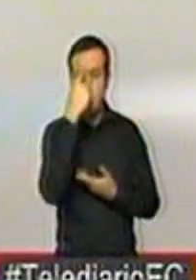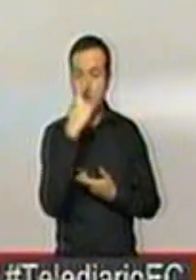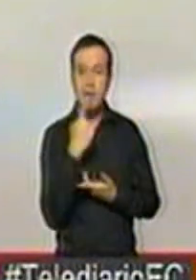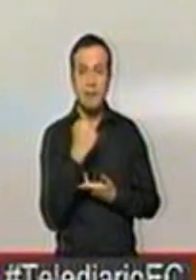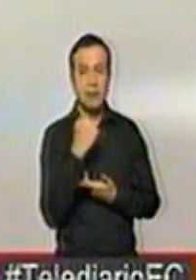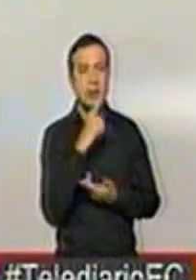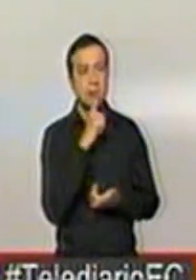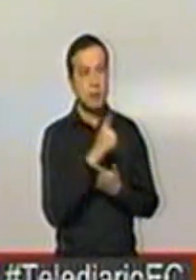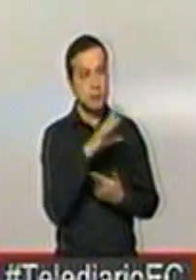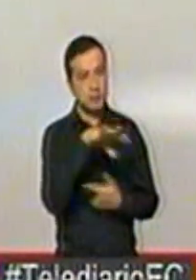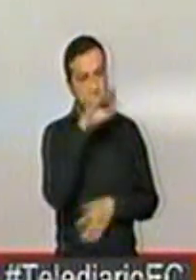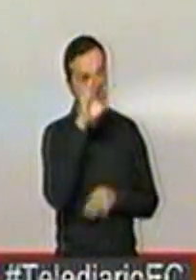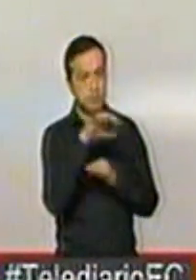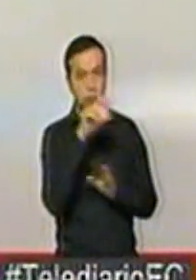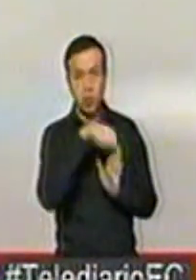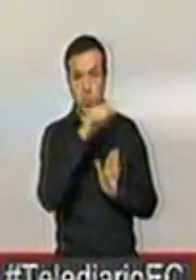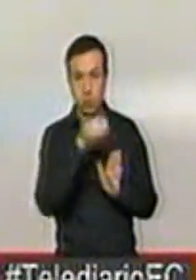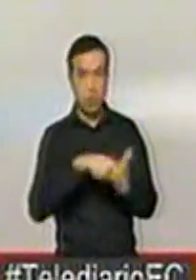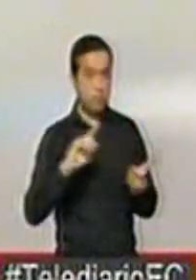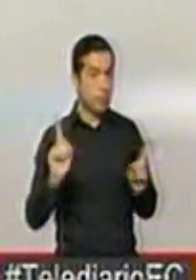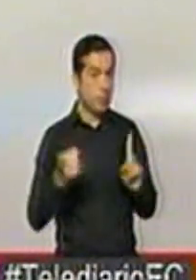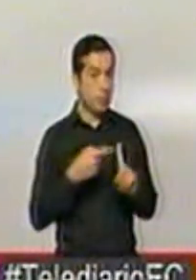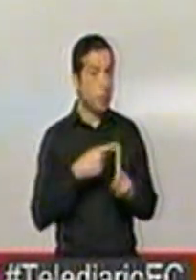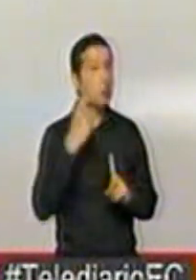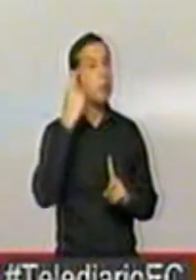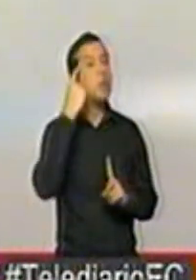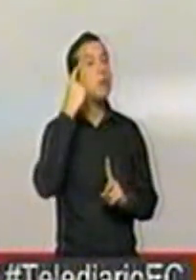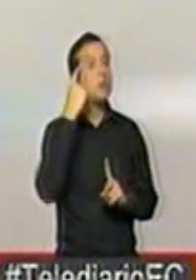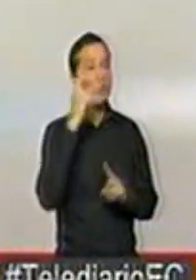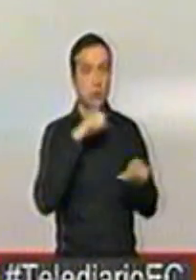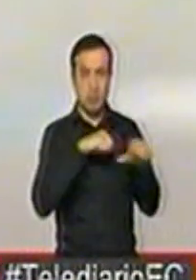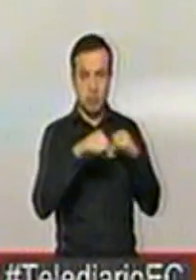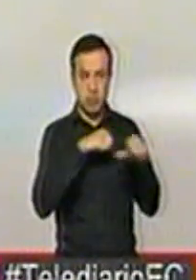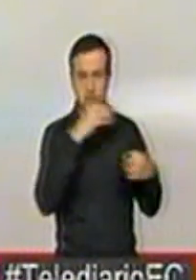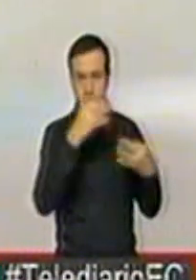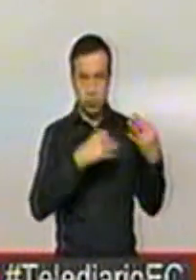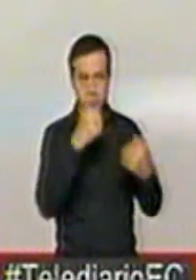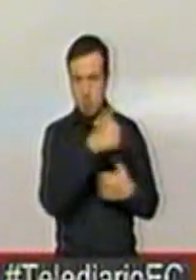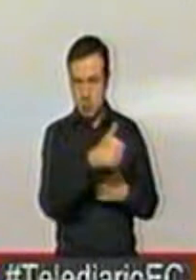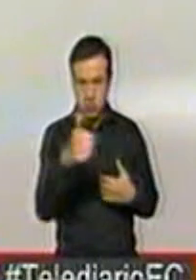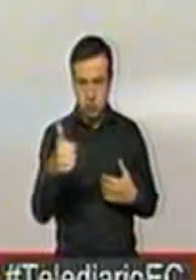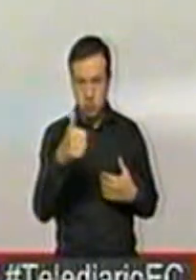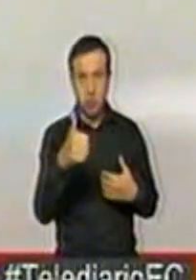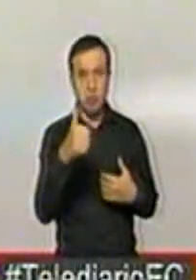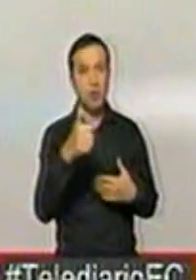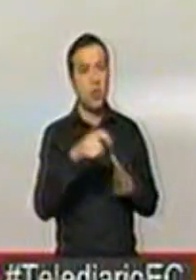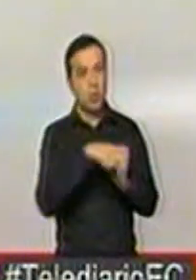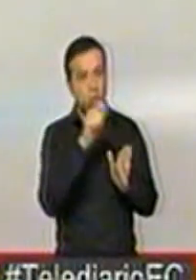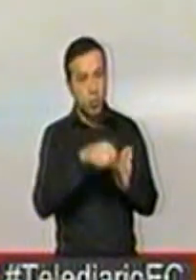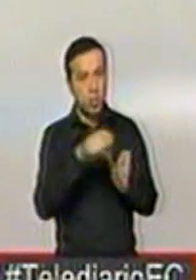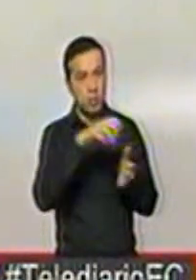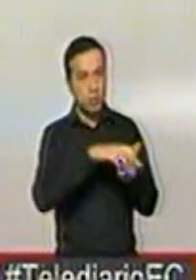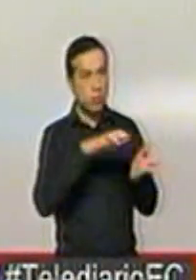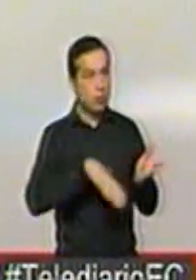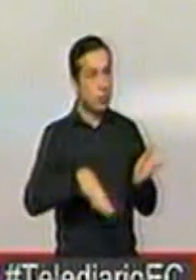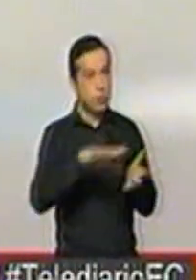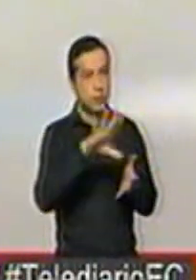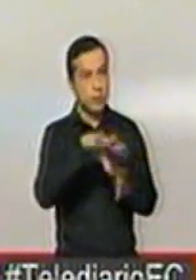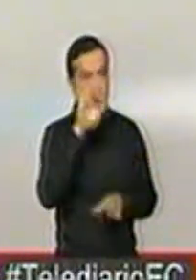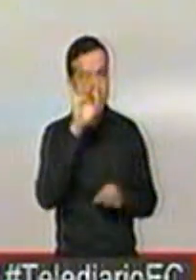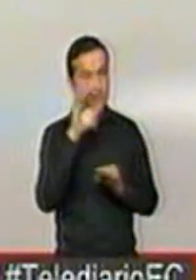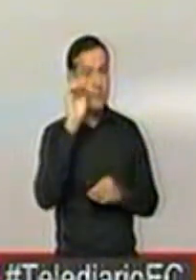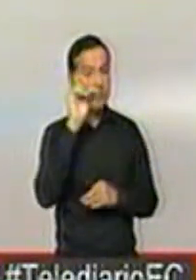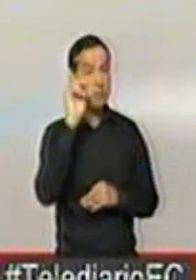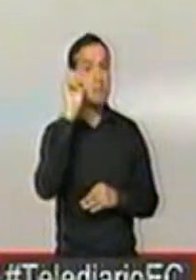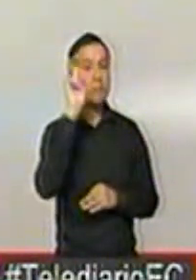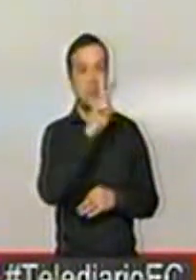justamente el juez primero tiene que ser creemos de la administración de justicia es decir entre jueces provinciales y también mi criterio